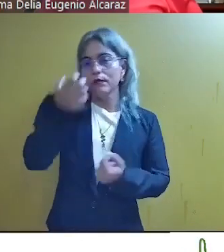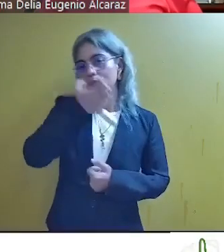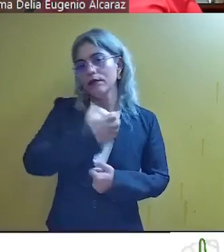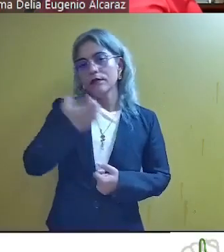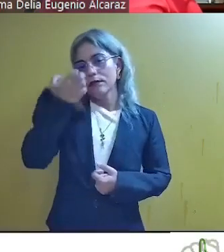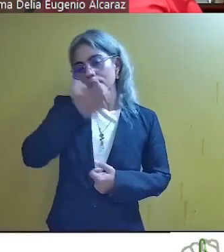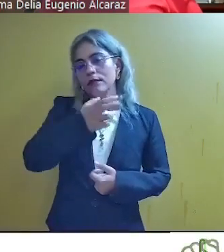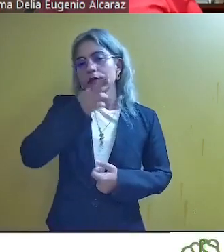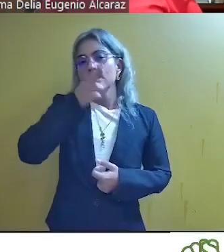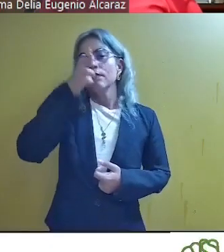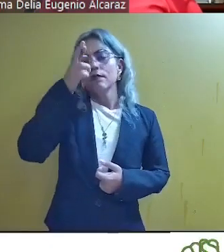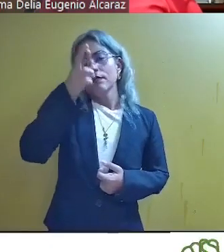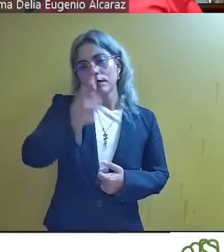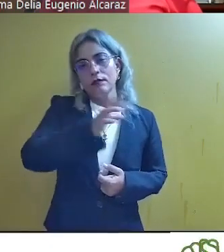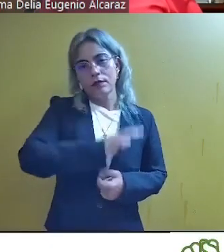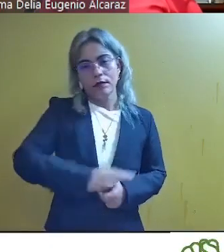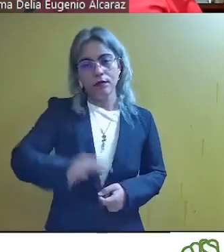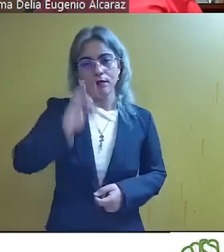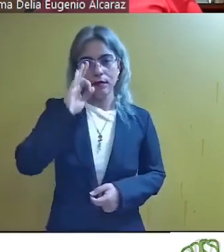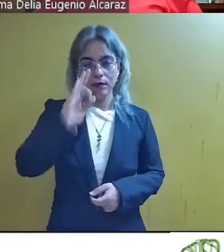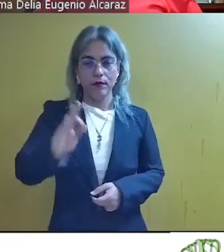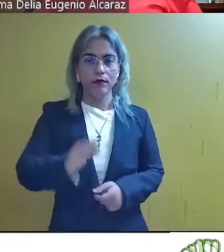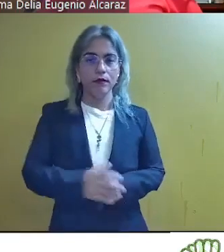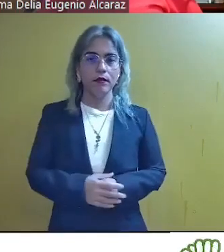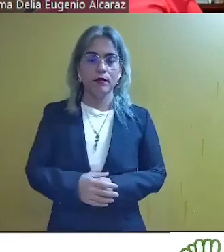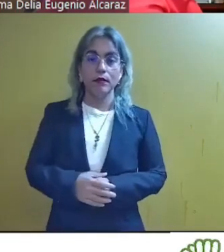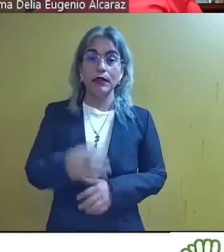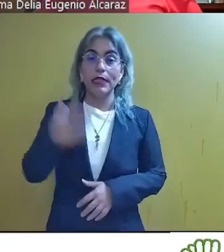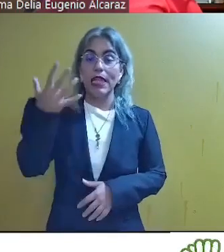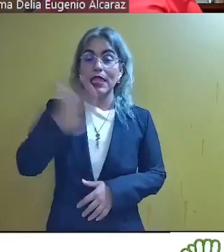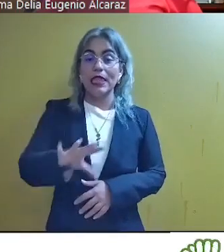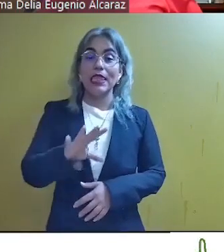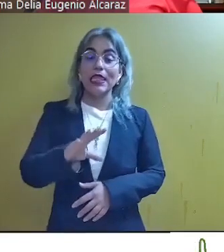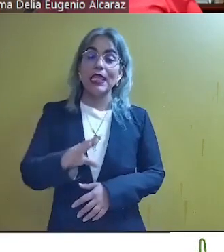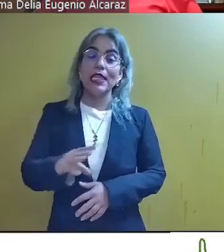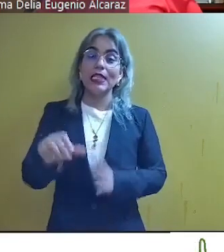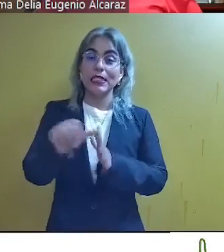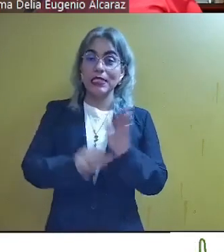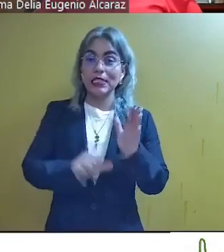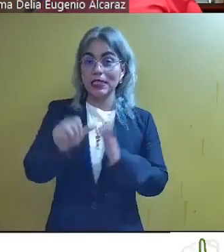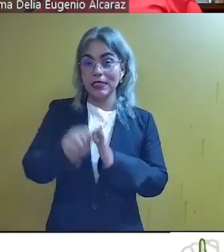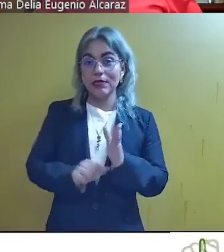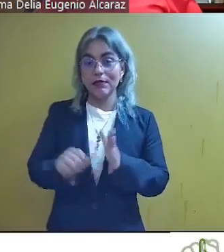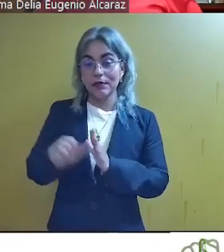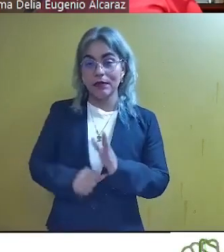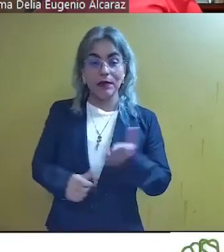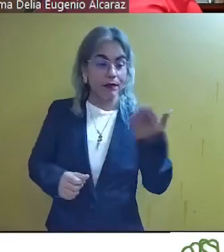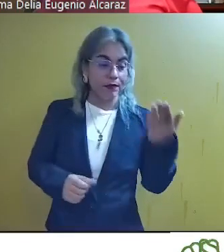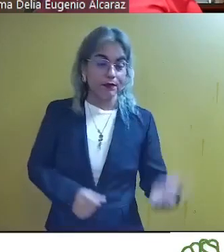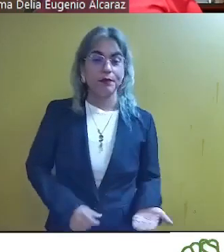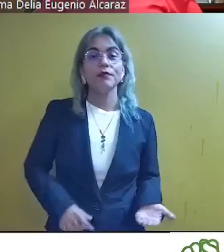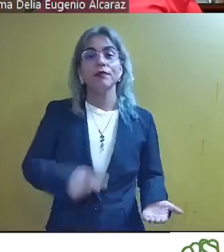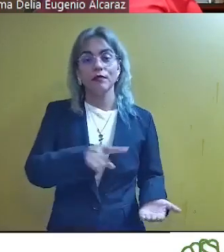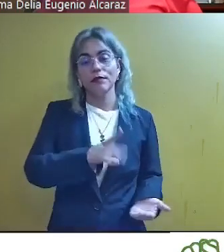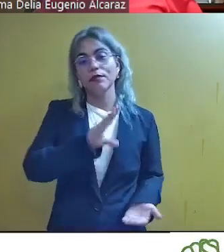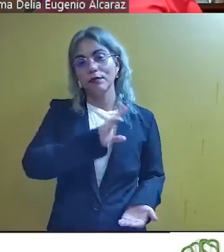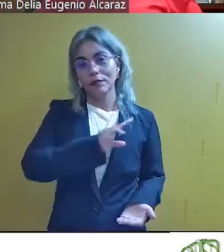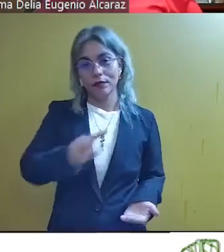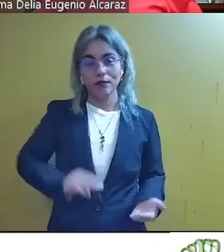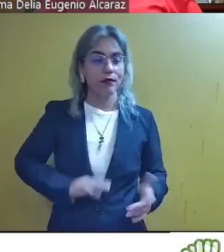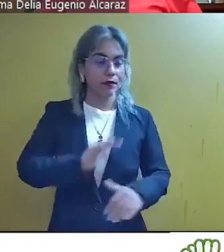resolver, circunstancias que se hacen valer casi 10 meses de haberse fenecido el periodo de la presidencia del citado Comité Directivo